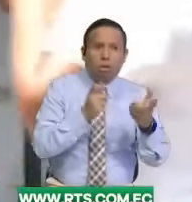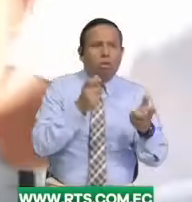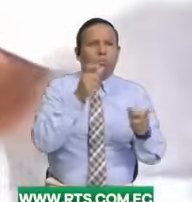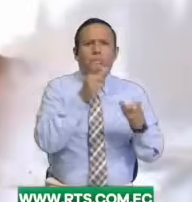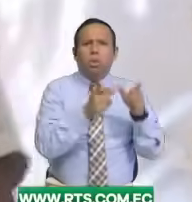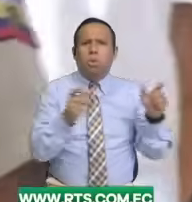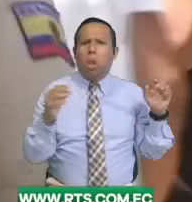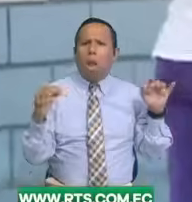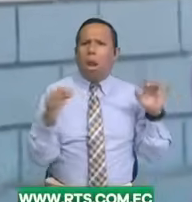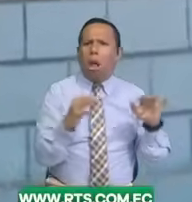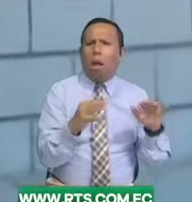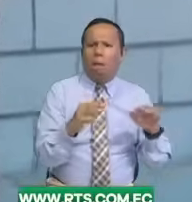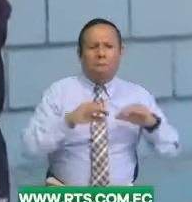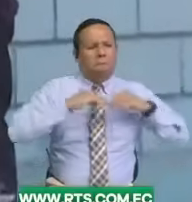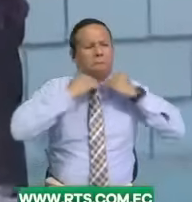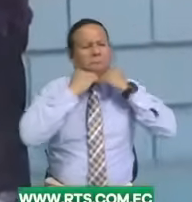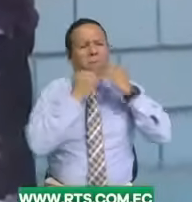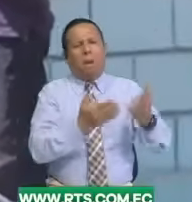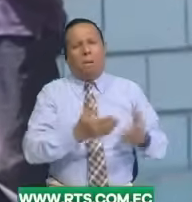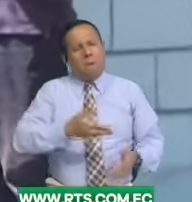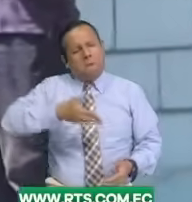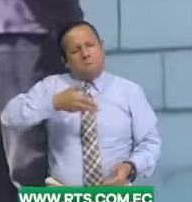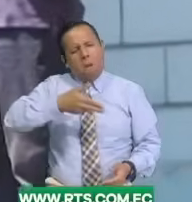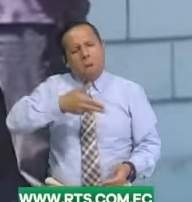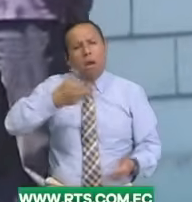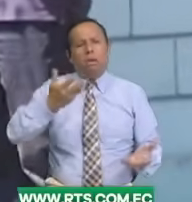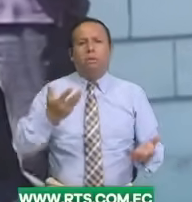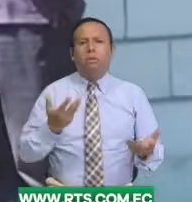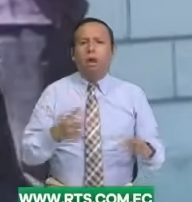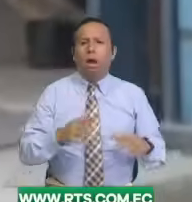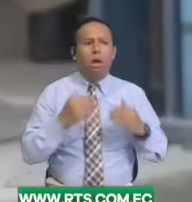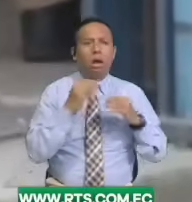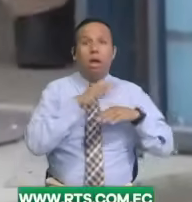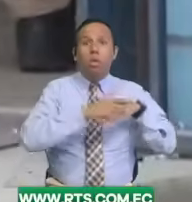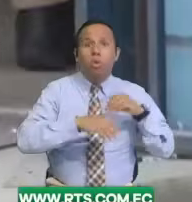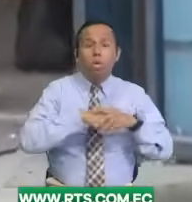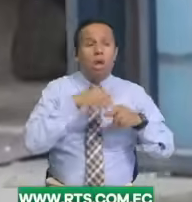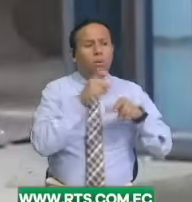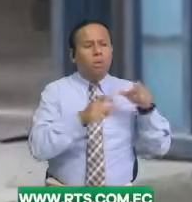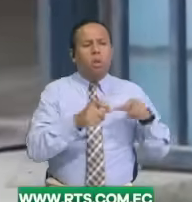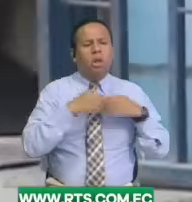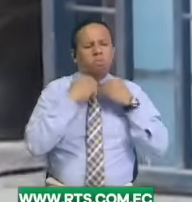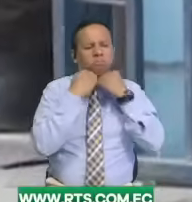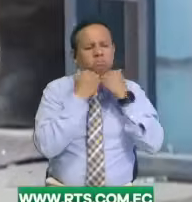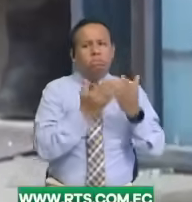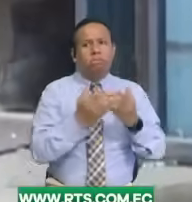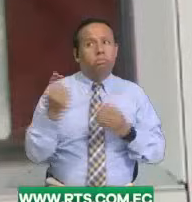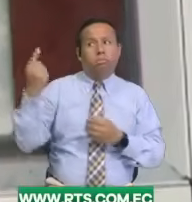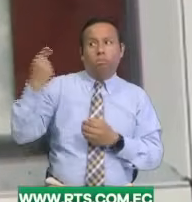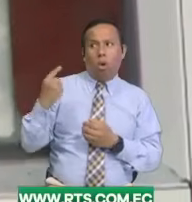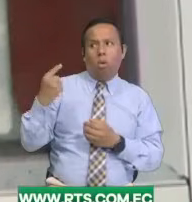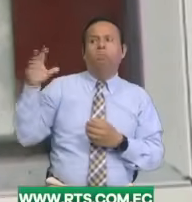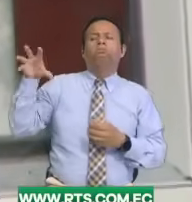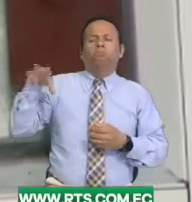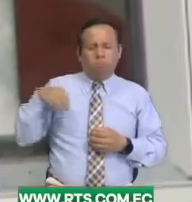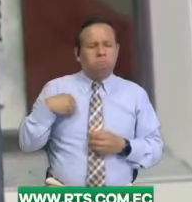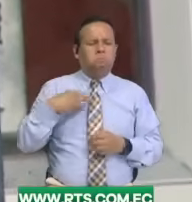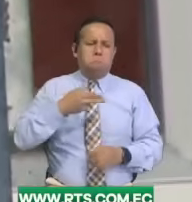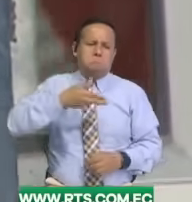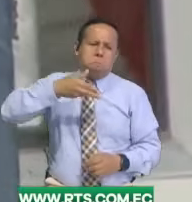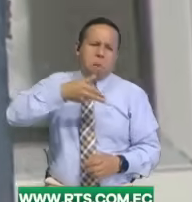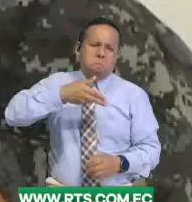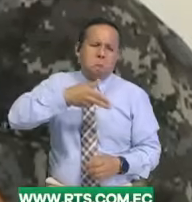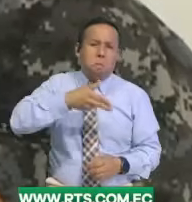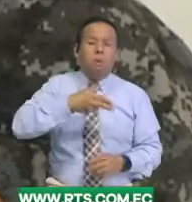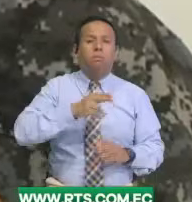otras personas. No les importó si en el camino se llevaban a inocentes. Habían recibido una orden y procuraron